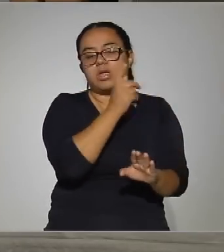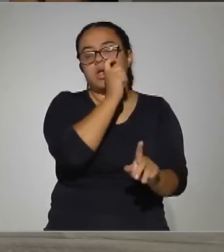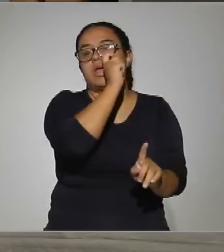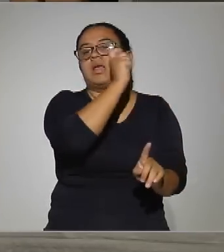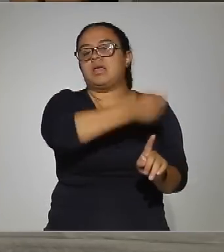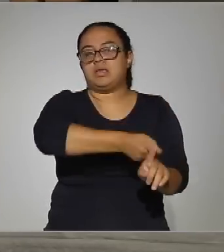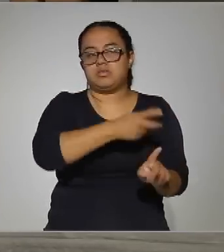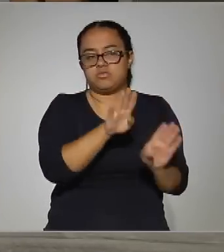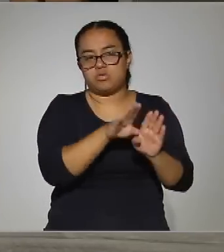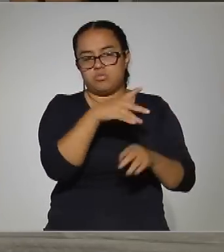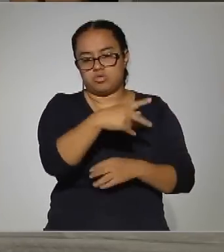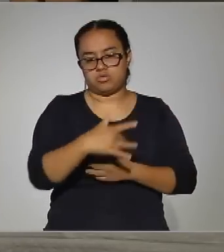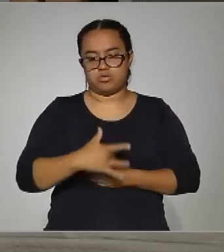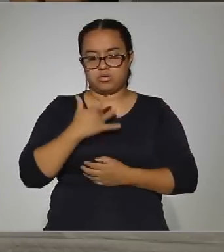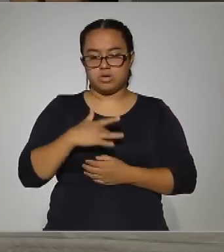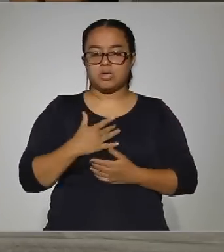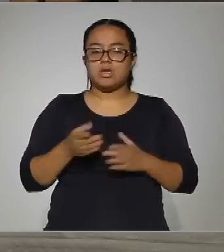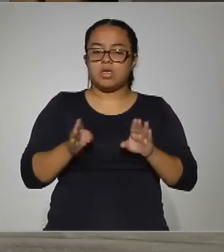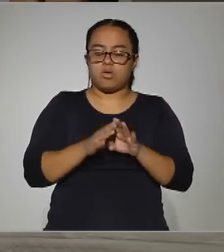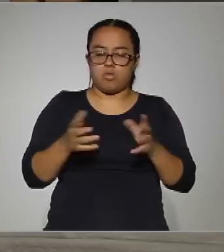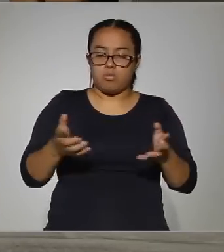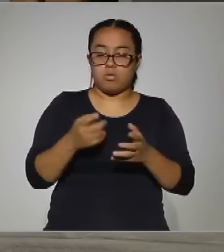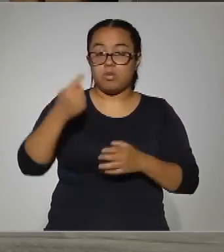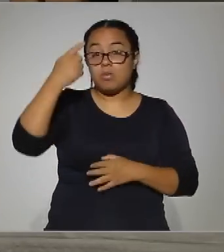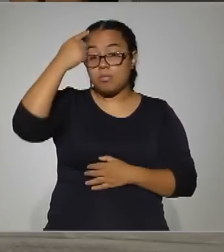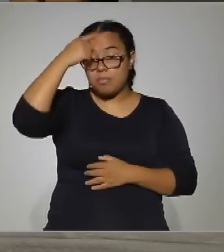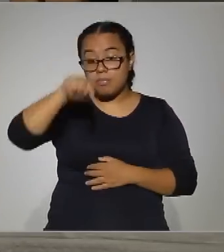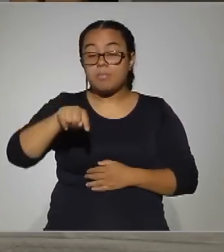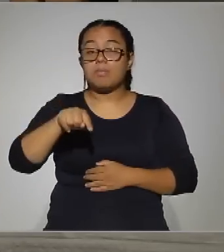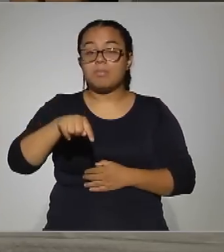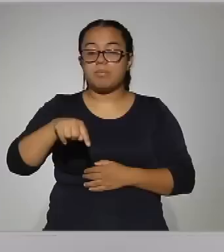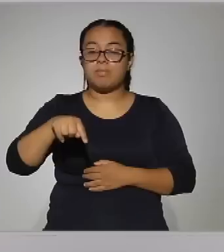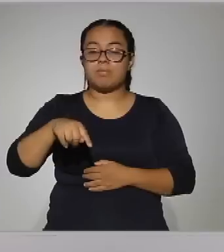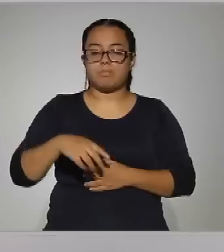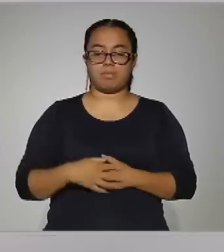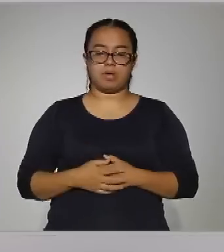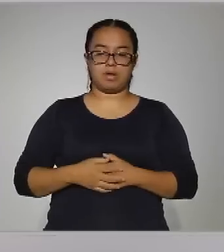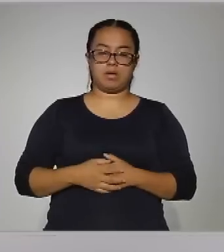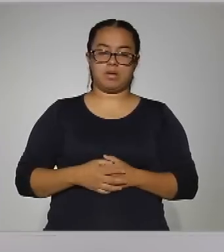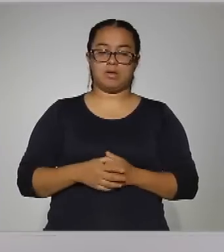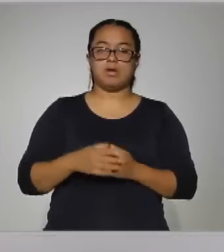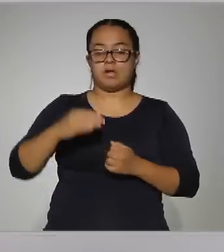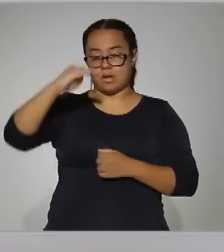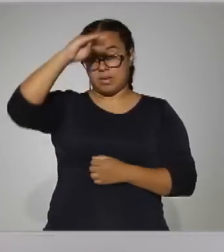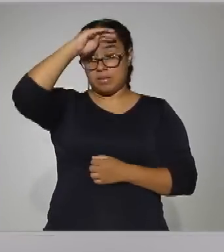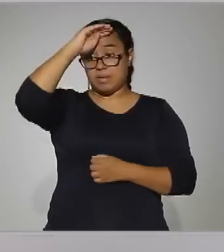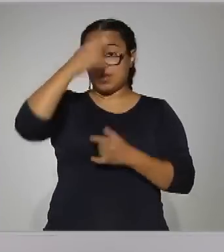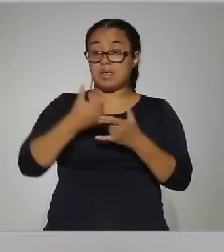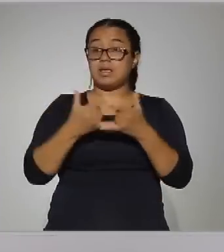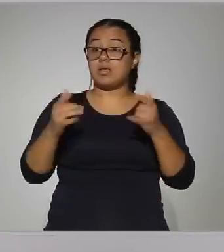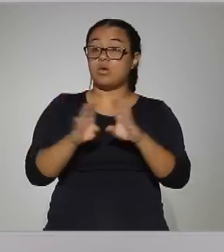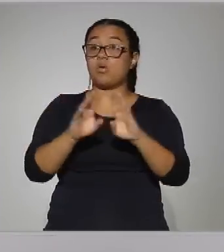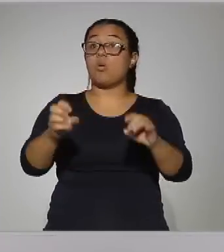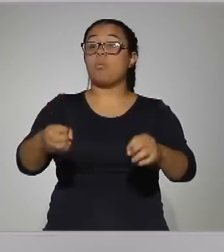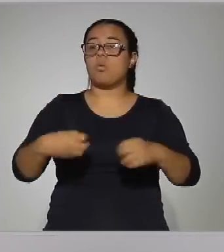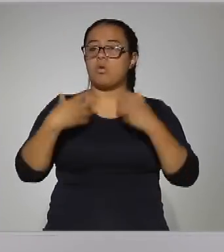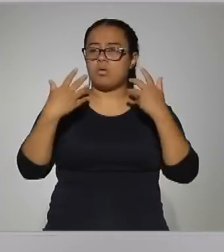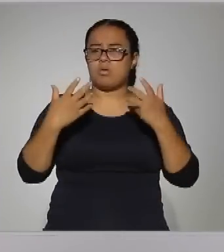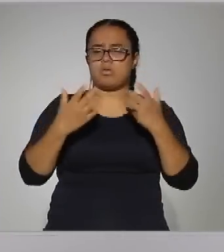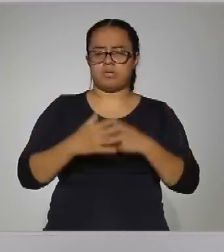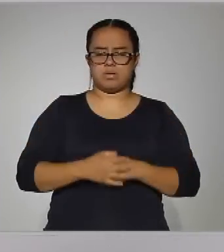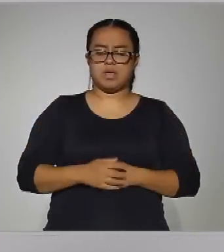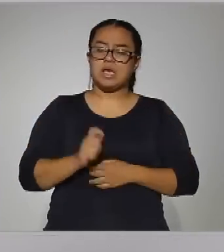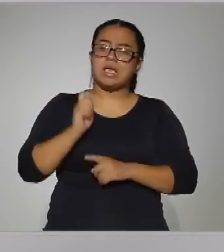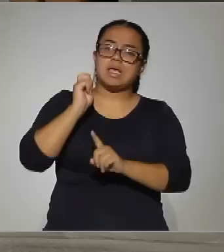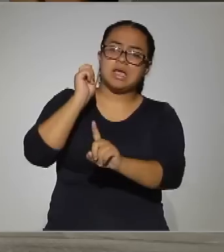está viviendo, y qué hacer con eso, ¿no? Para que no se le repita o no le dé la lectura o no superponga una historia de abandono. Porque no es